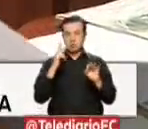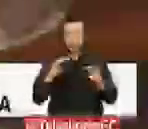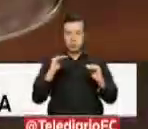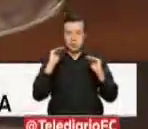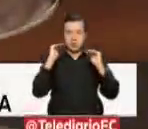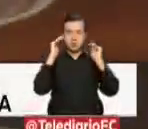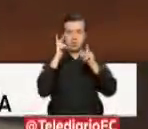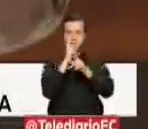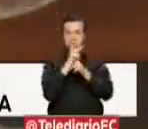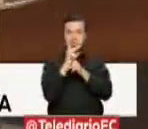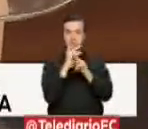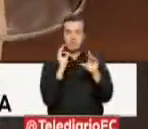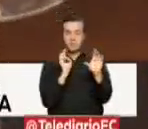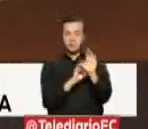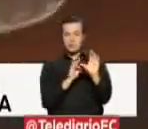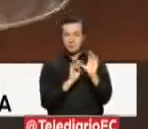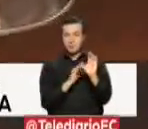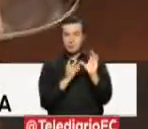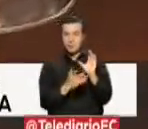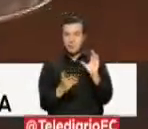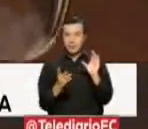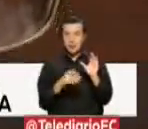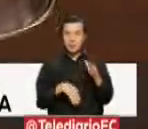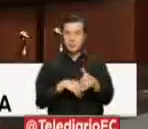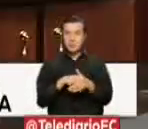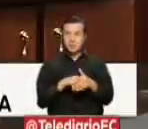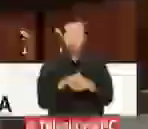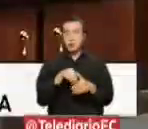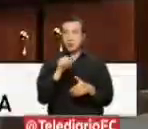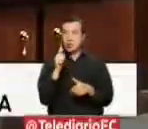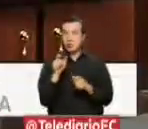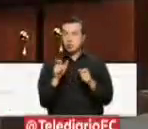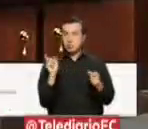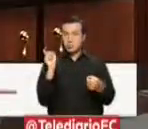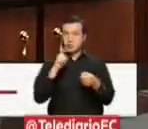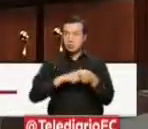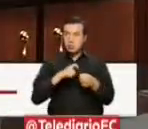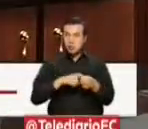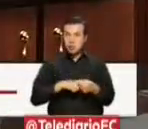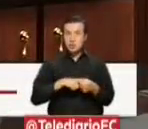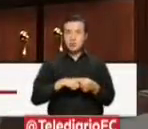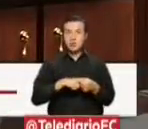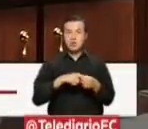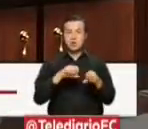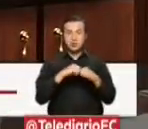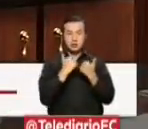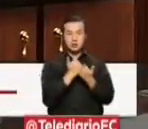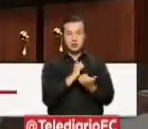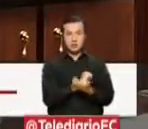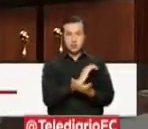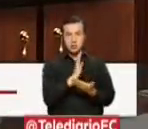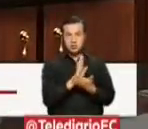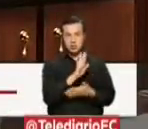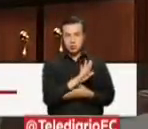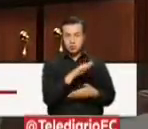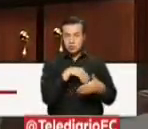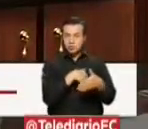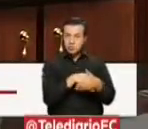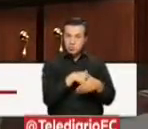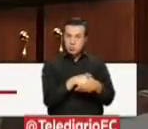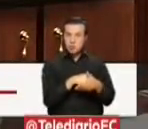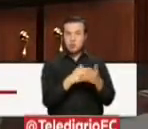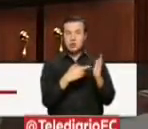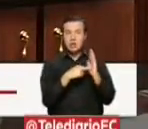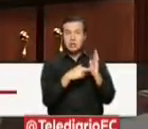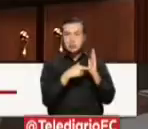el Consejo de Participación Ciudadana impidió más inscripciones. Las restricciones que fueron creadas por la Asamblea Nacional